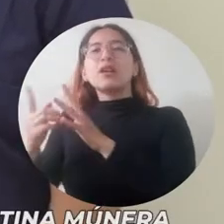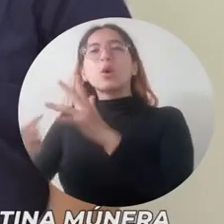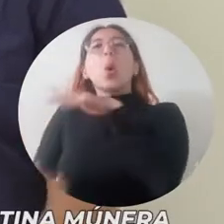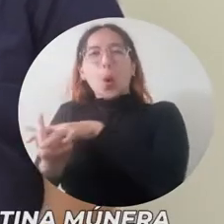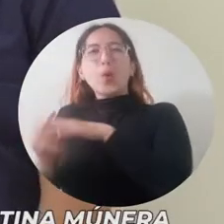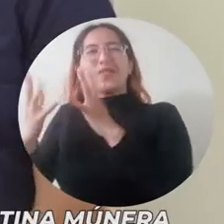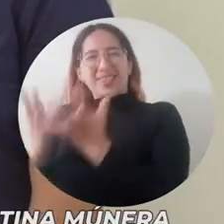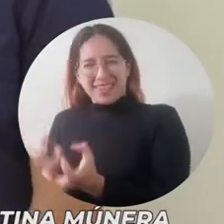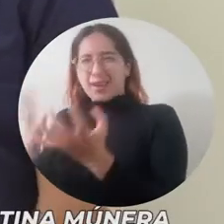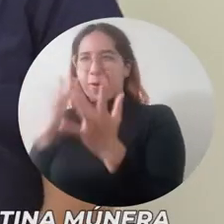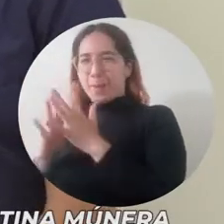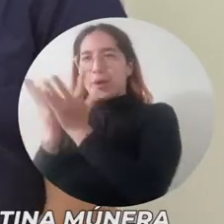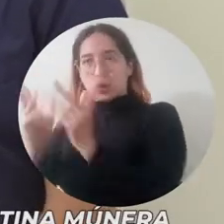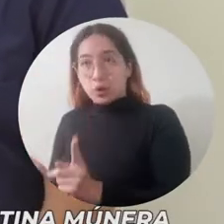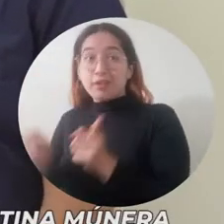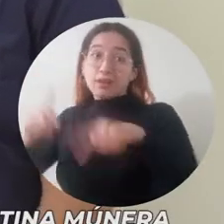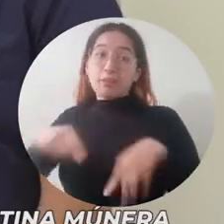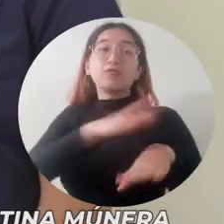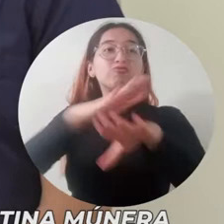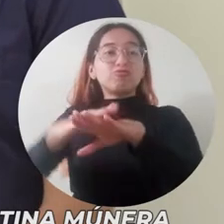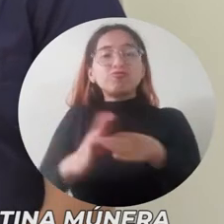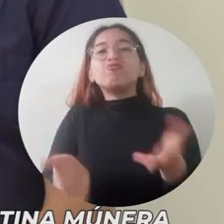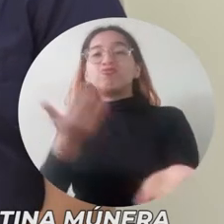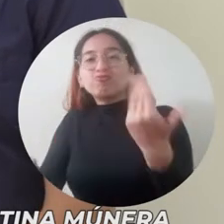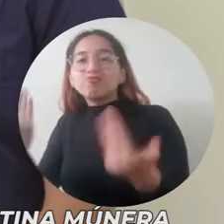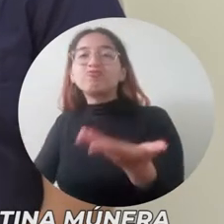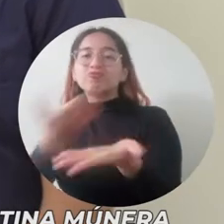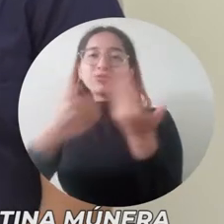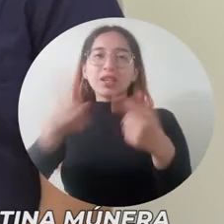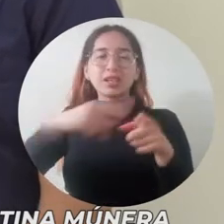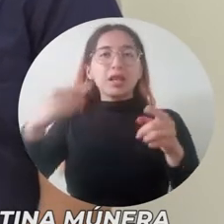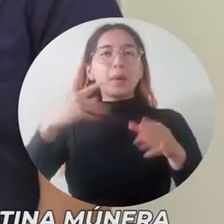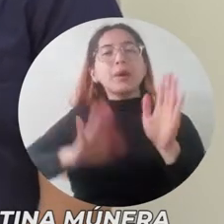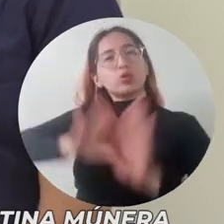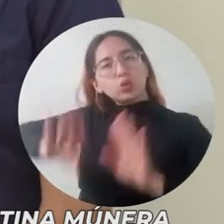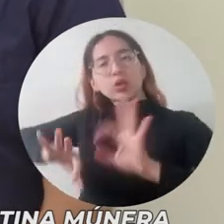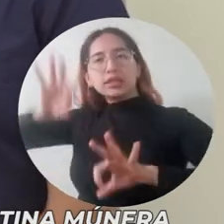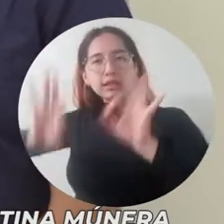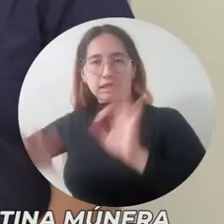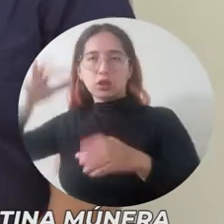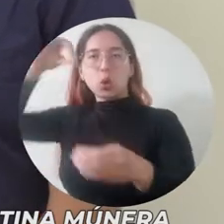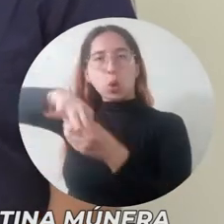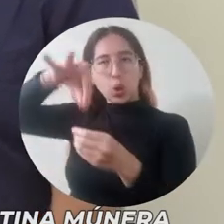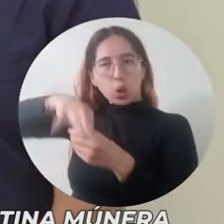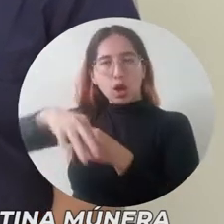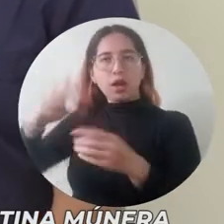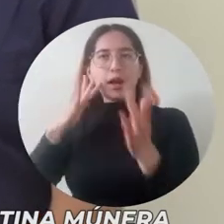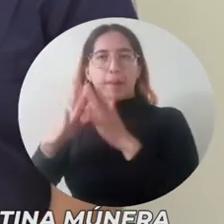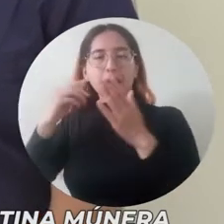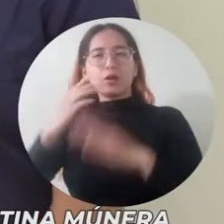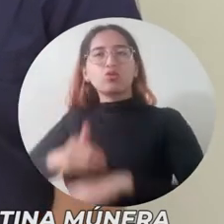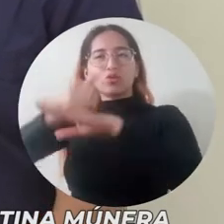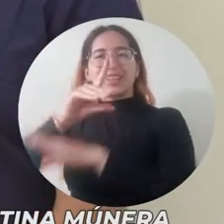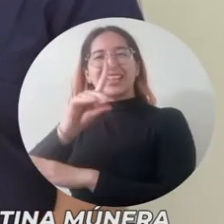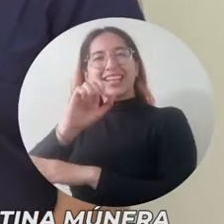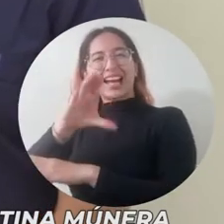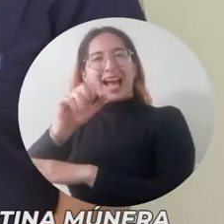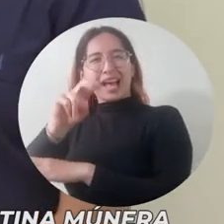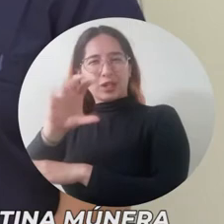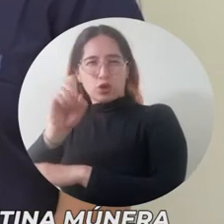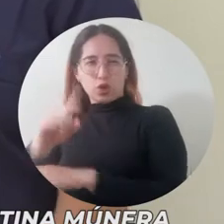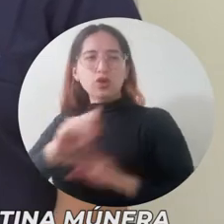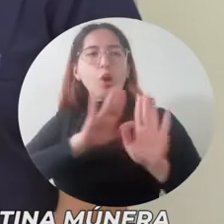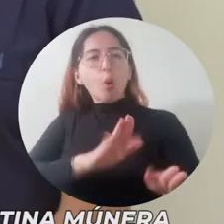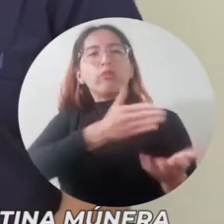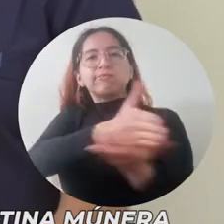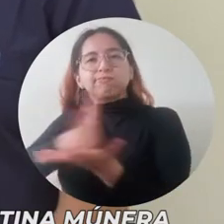como propiciar la elección de los directores de programa y decanos a través de la elección popular. Asimismo,